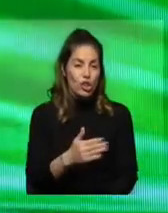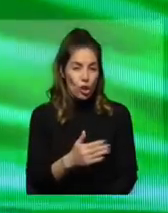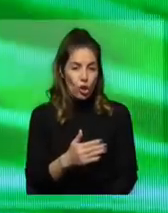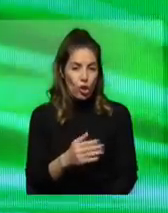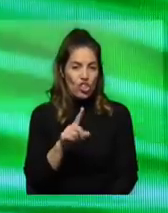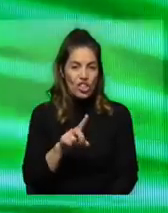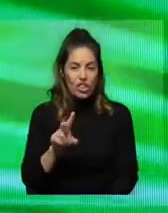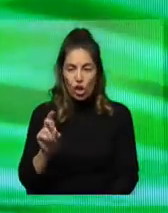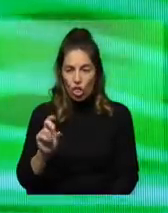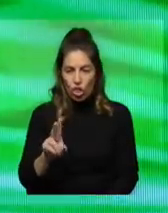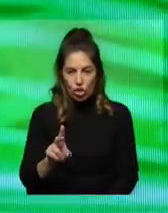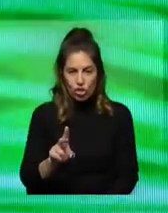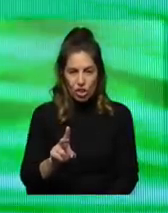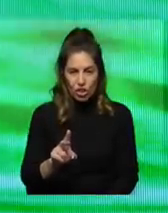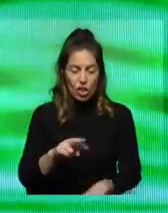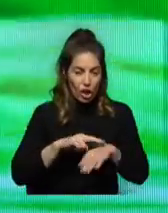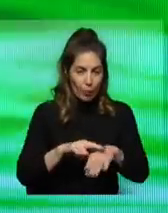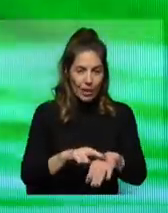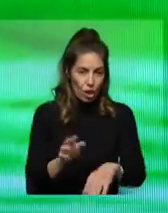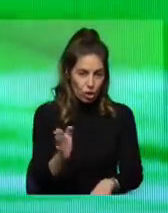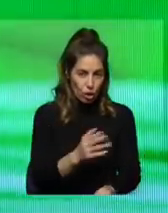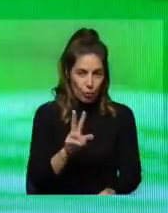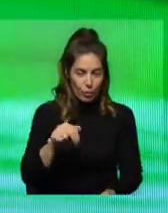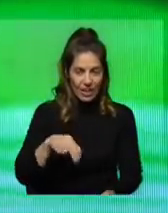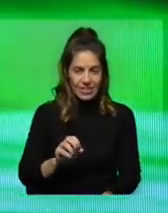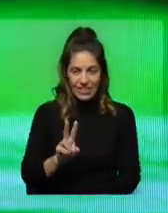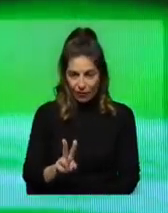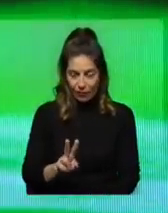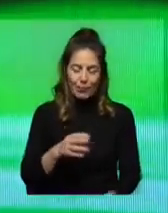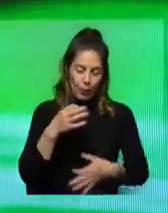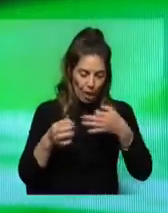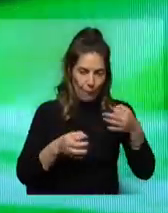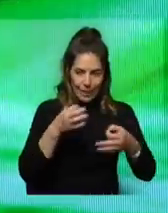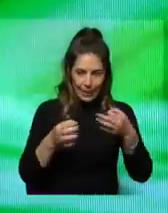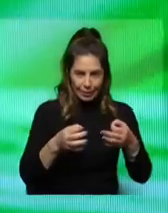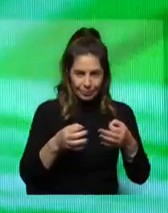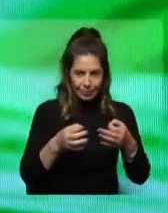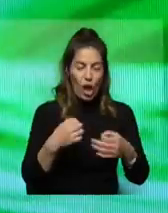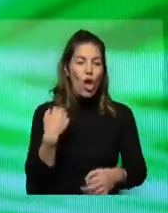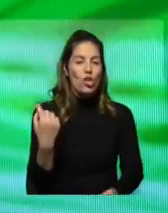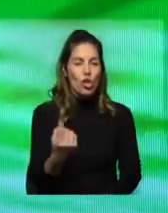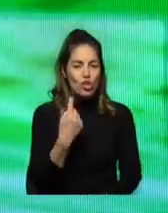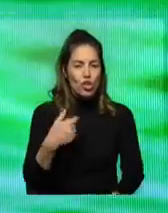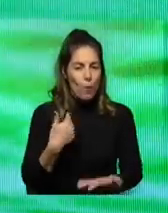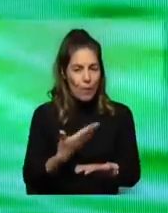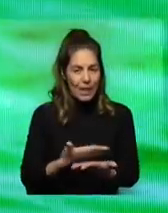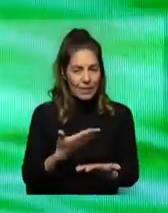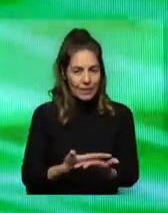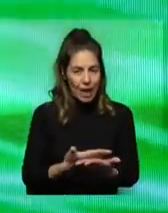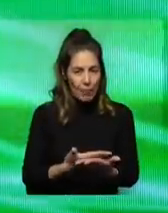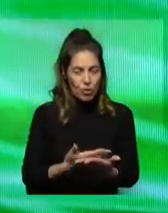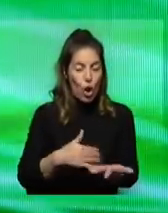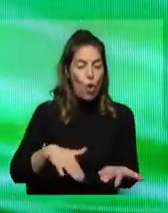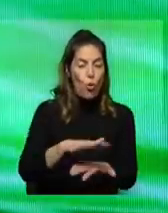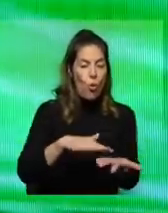112 fueron sugeridos todos por una SEP me explico nosotros planteamos determinados puntos